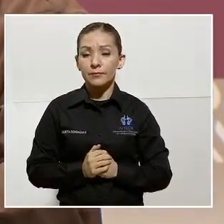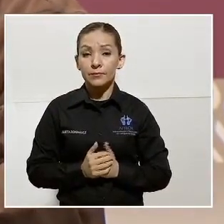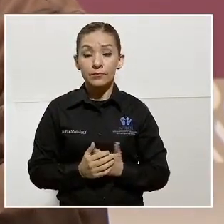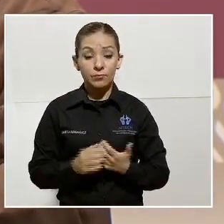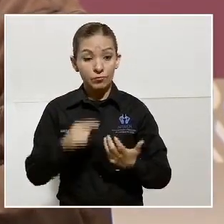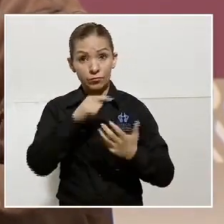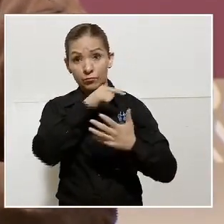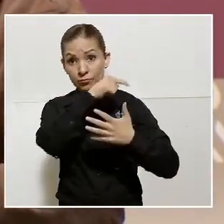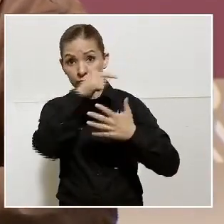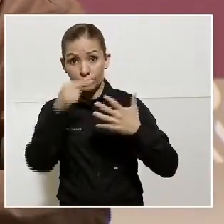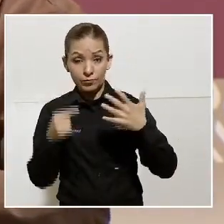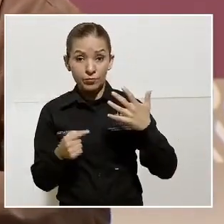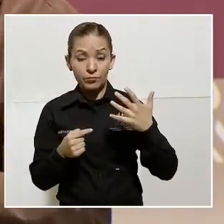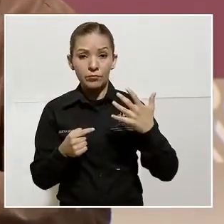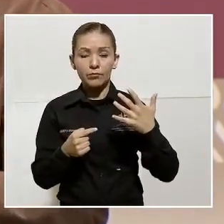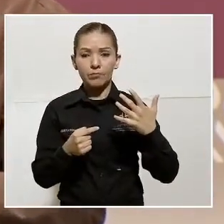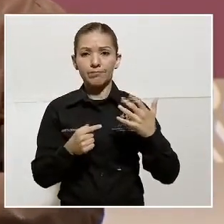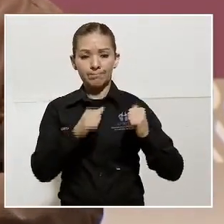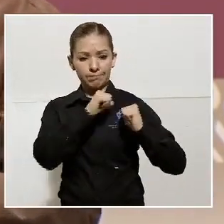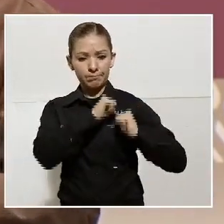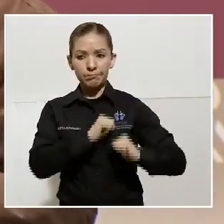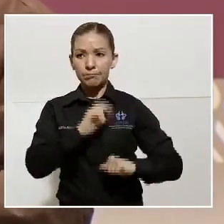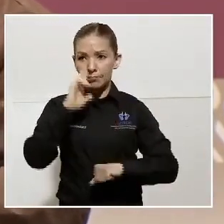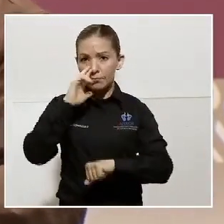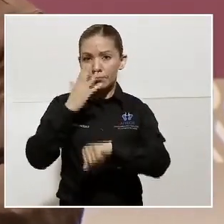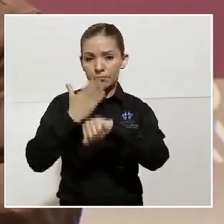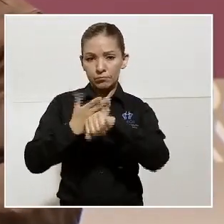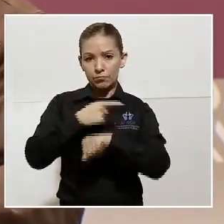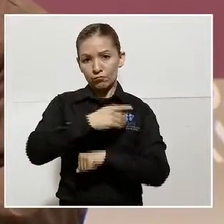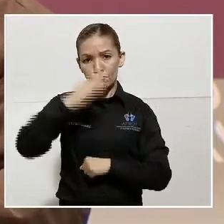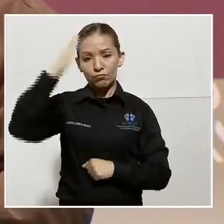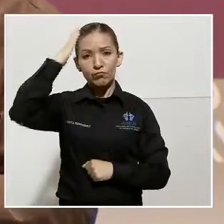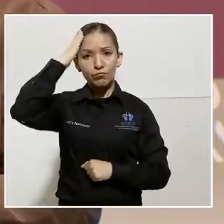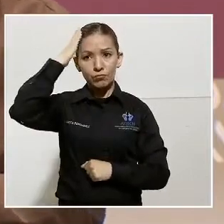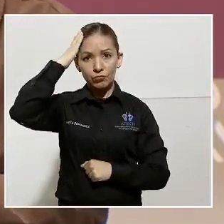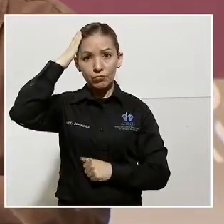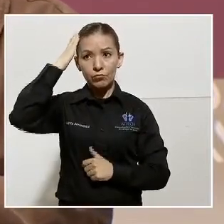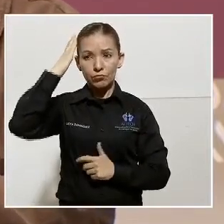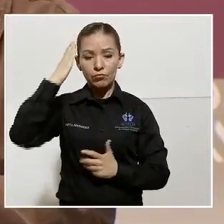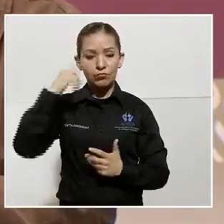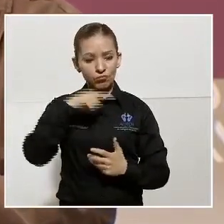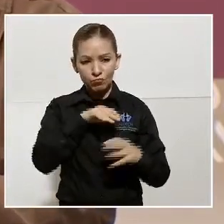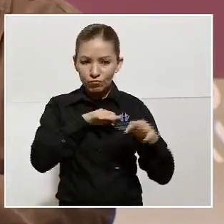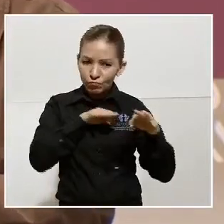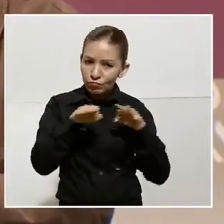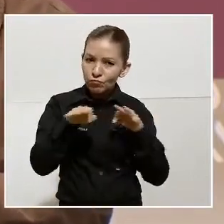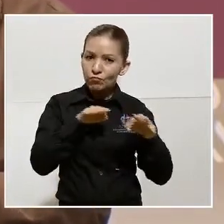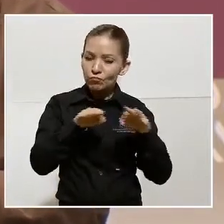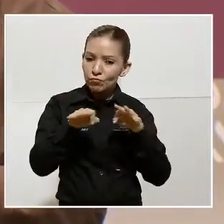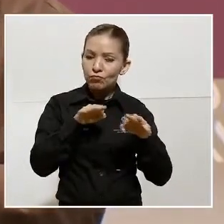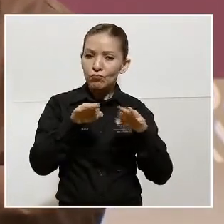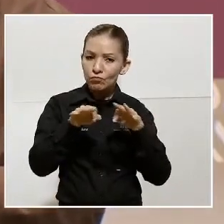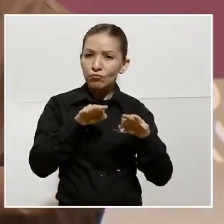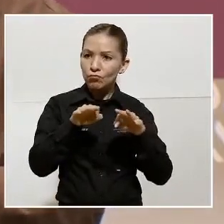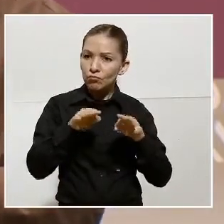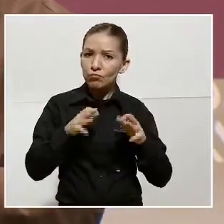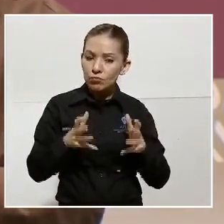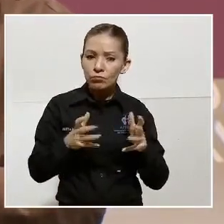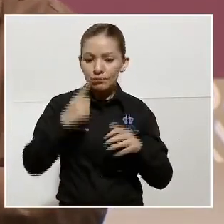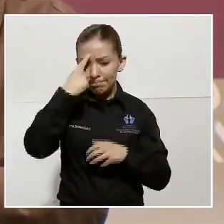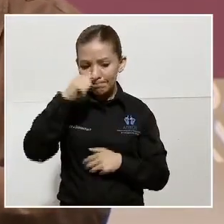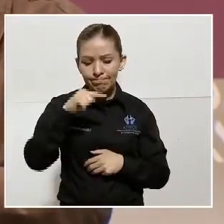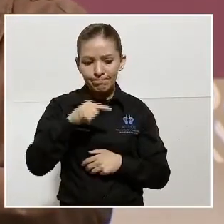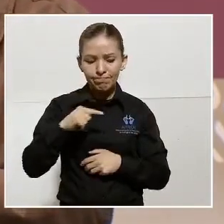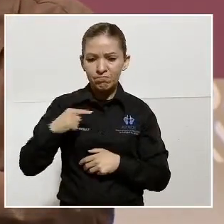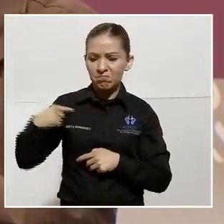quienes serán los responsables y encabezarán todos los trabajos que nos permitan el